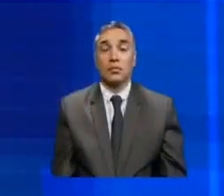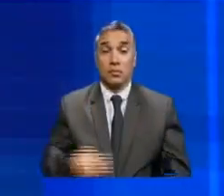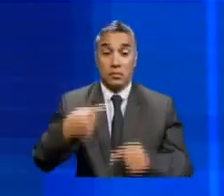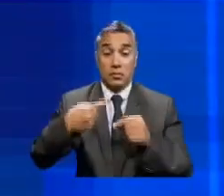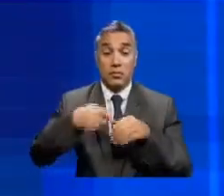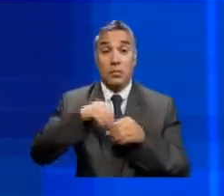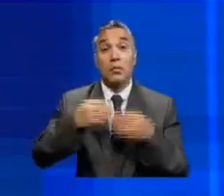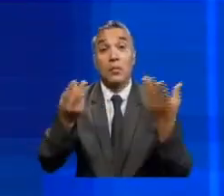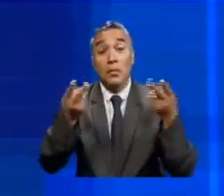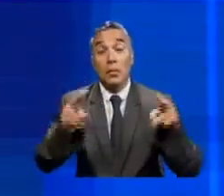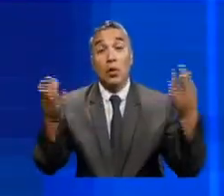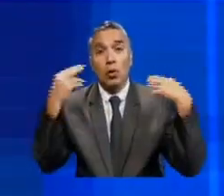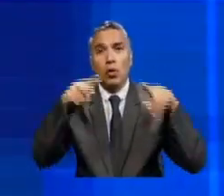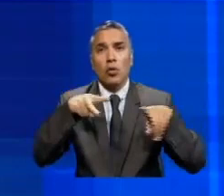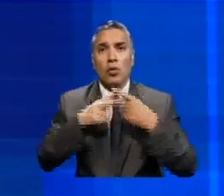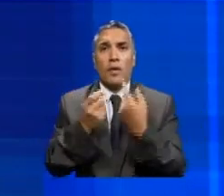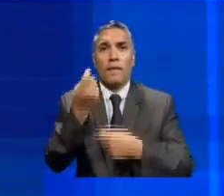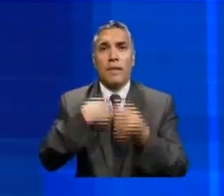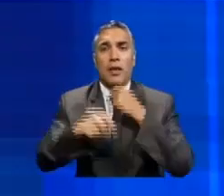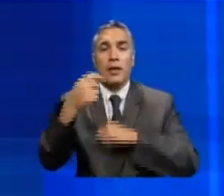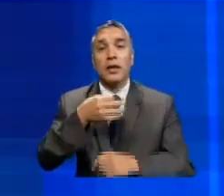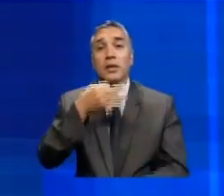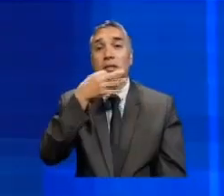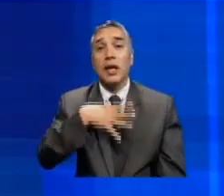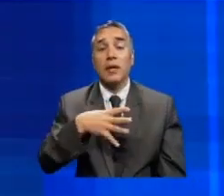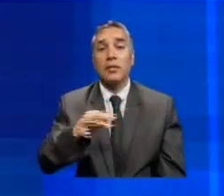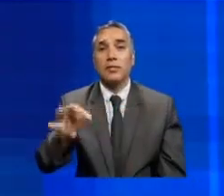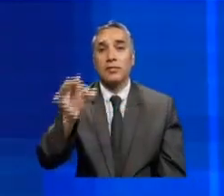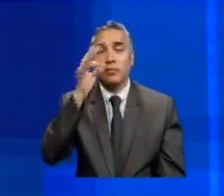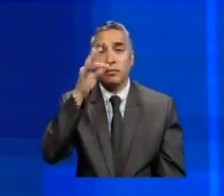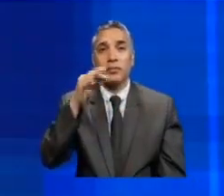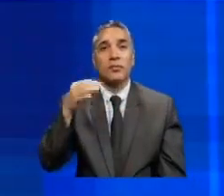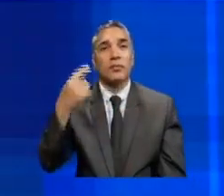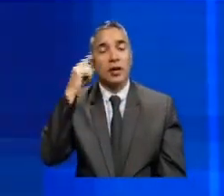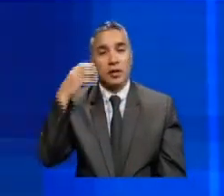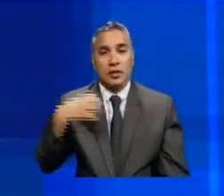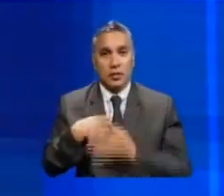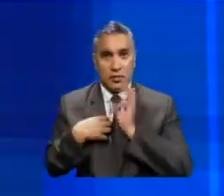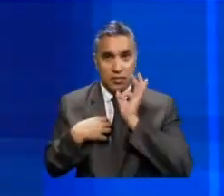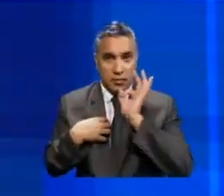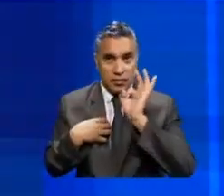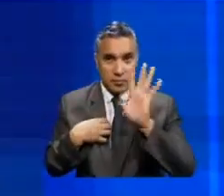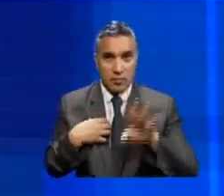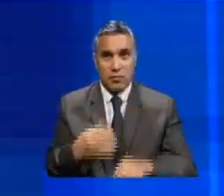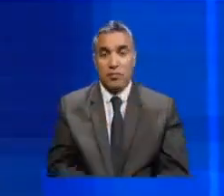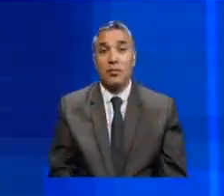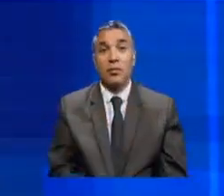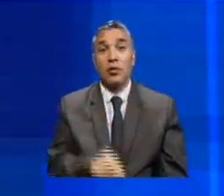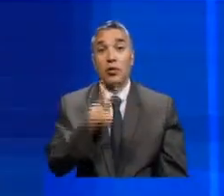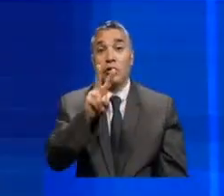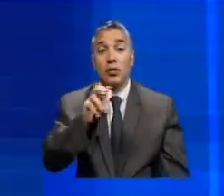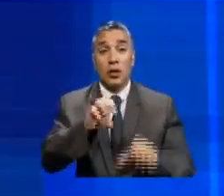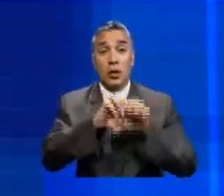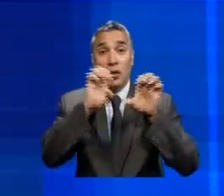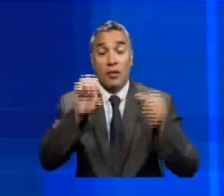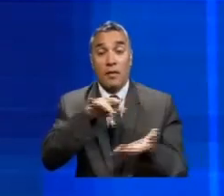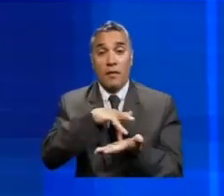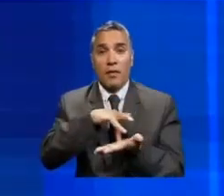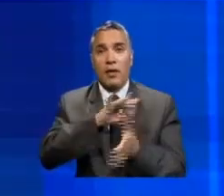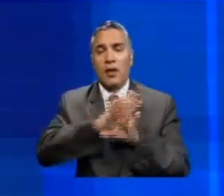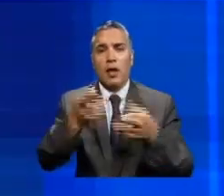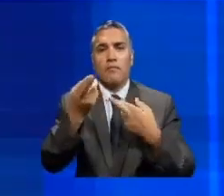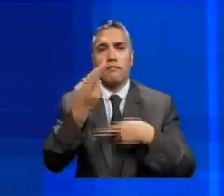En Quito y en Guayaquil se inició la venta de las pruebas rápidas de antígenos para detección del COVID-19. Dos cadenas farmacéuticas